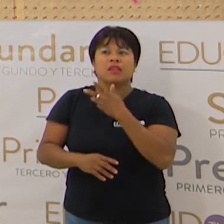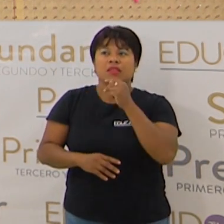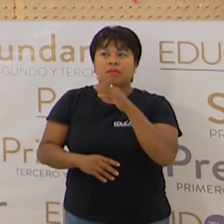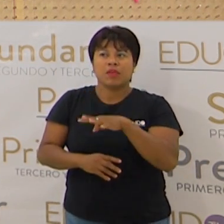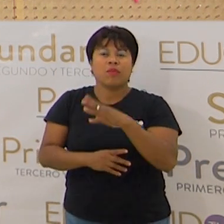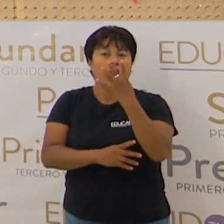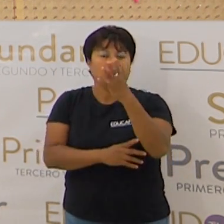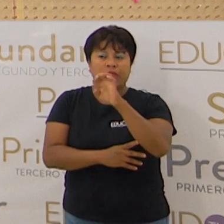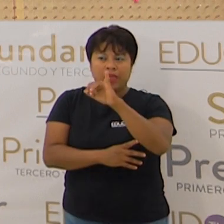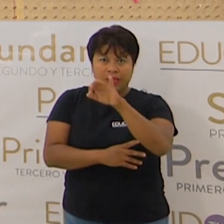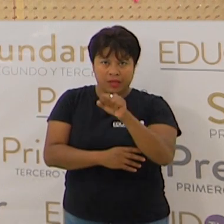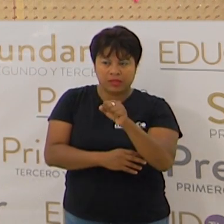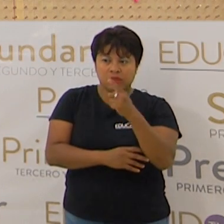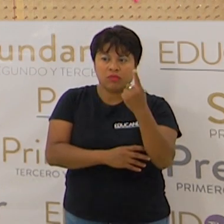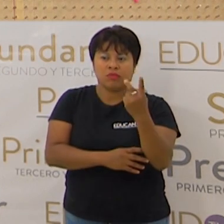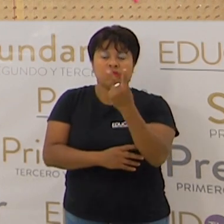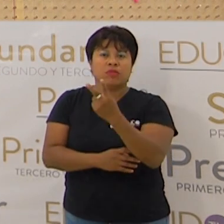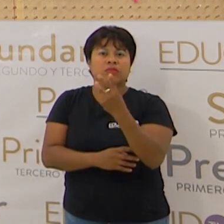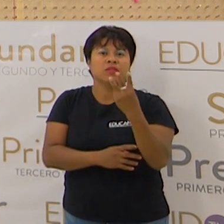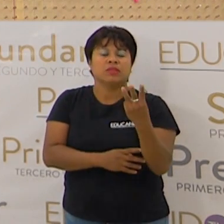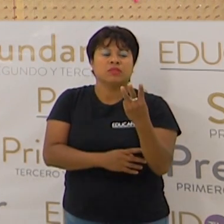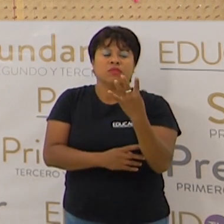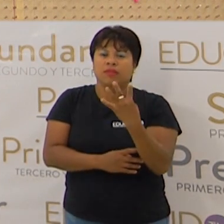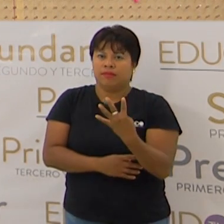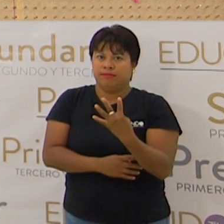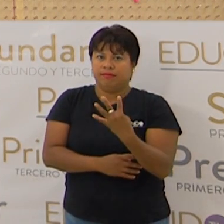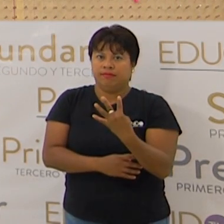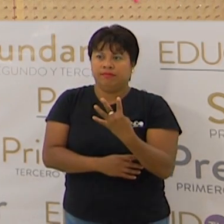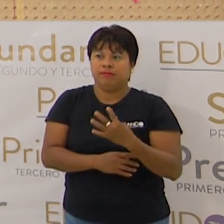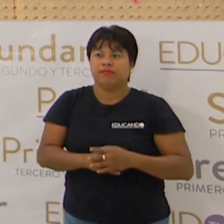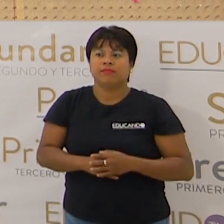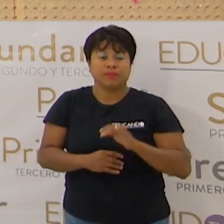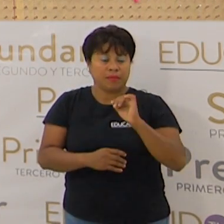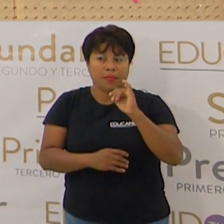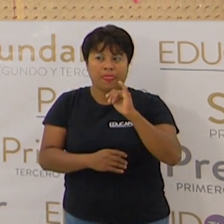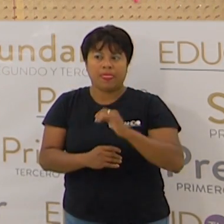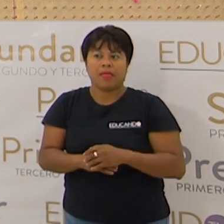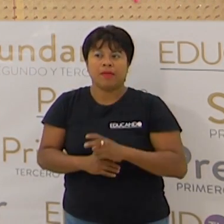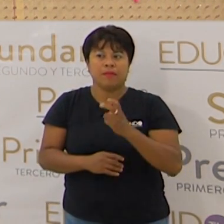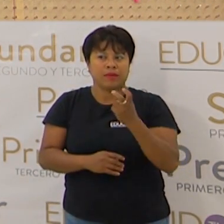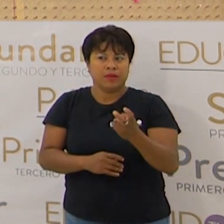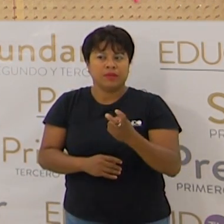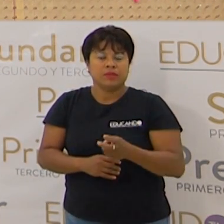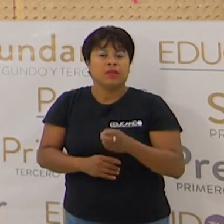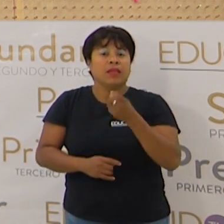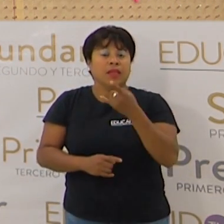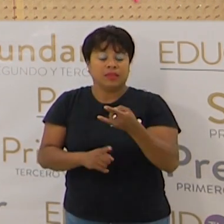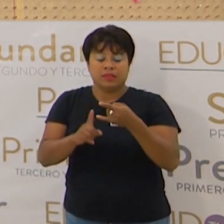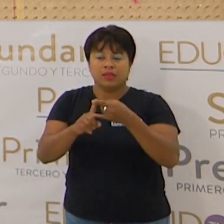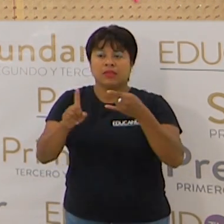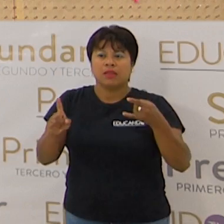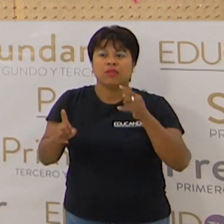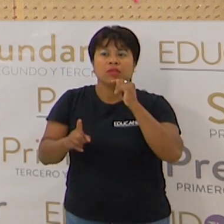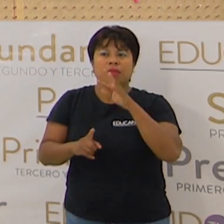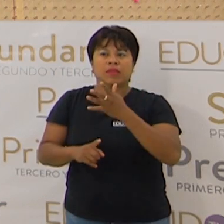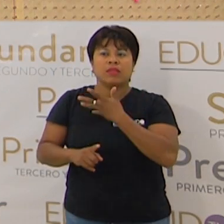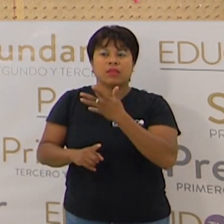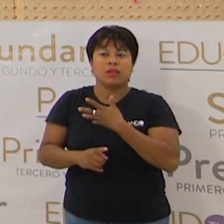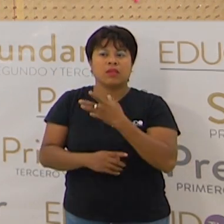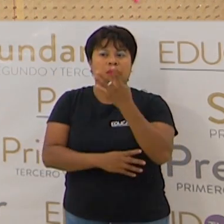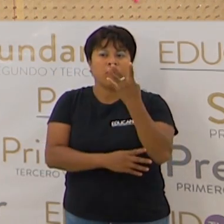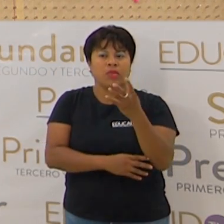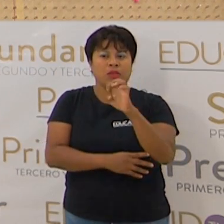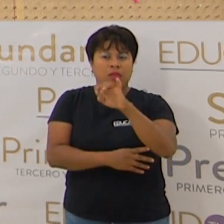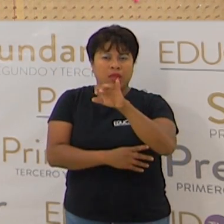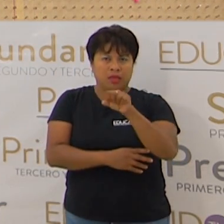4 ejes de simetría. 1, 2, 3 y 4, ¿sí? Por lo tanto, el rectángulo también tiene